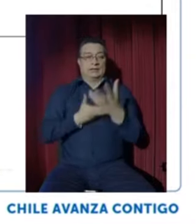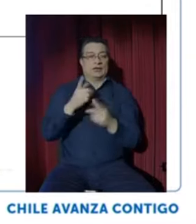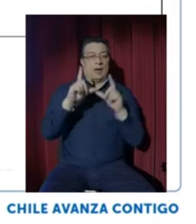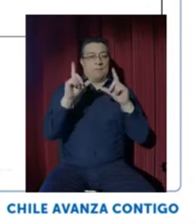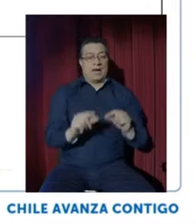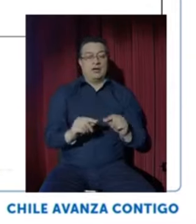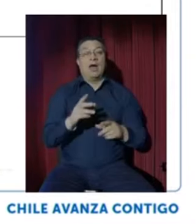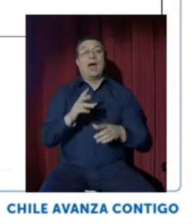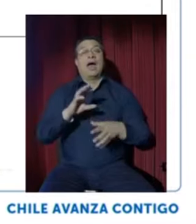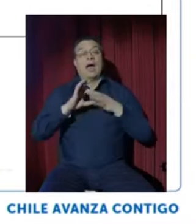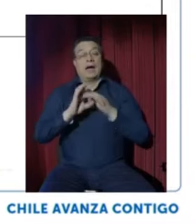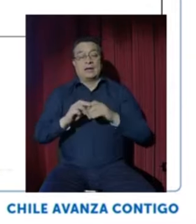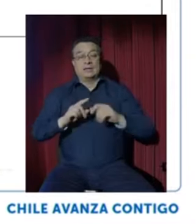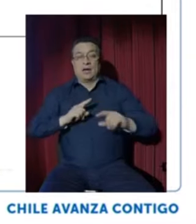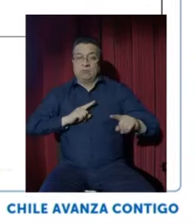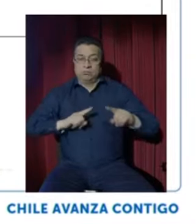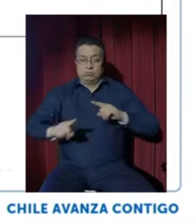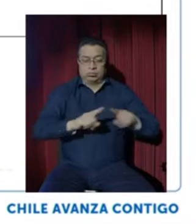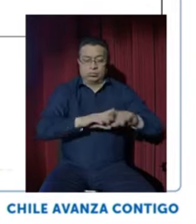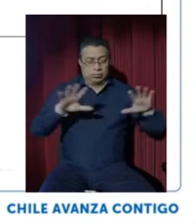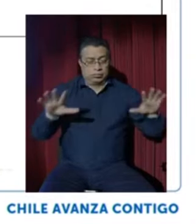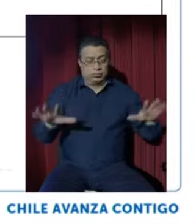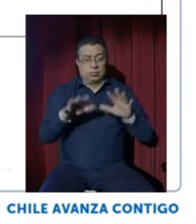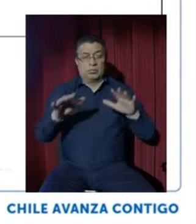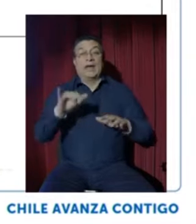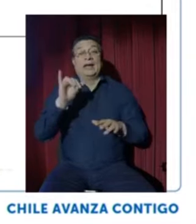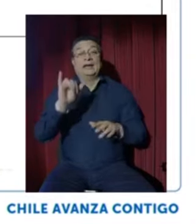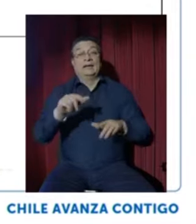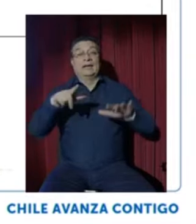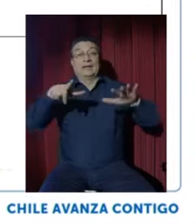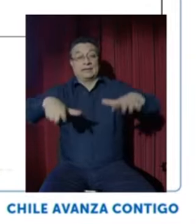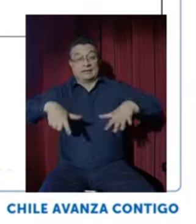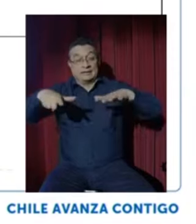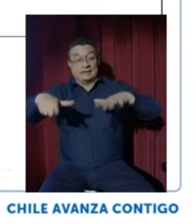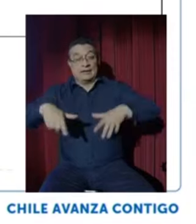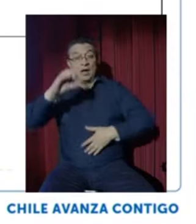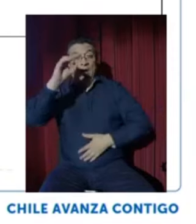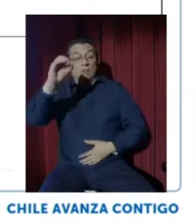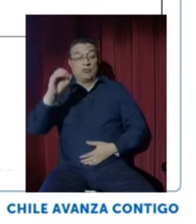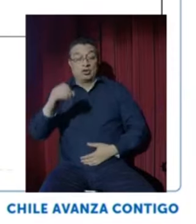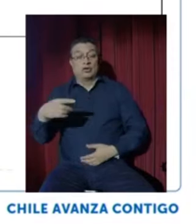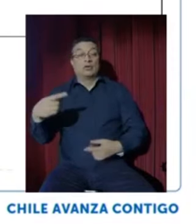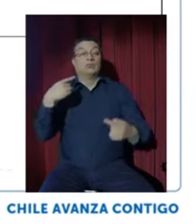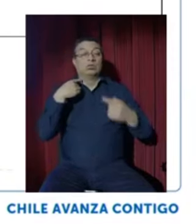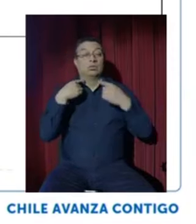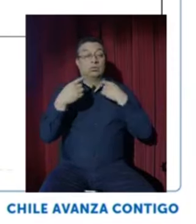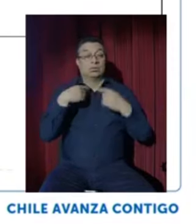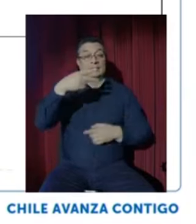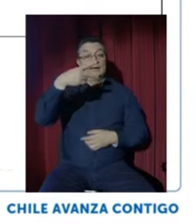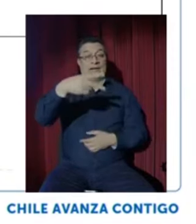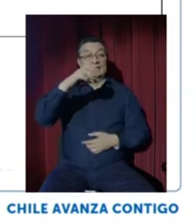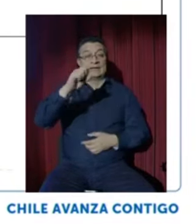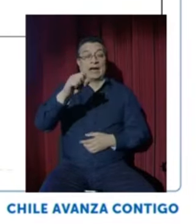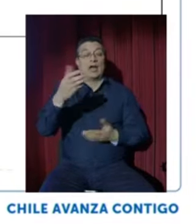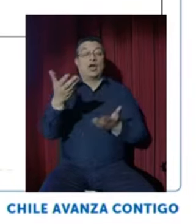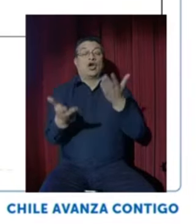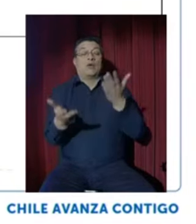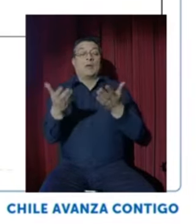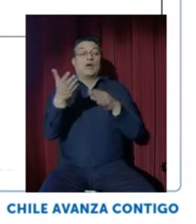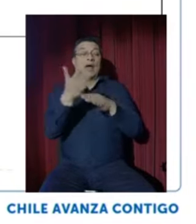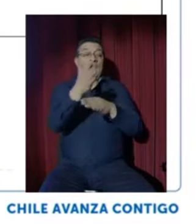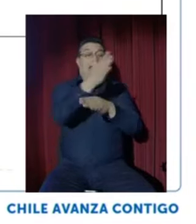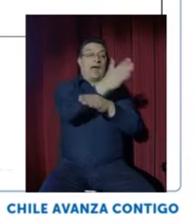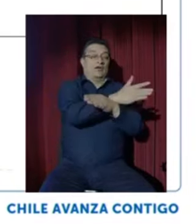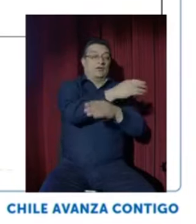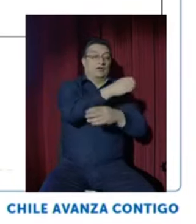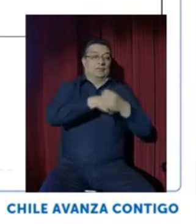gracias a la gestión de prevención y un 17 por de la afectación de la hectárea respecto al año precedente el